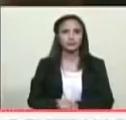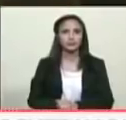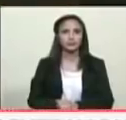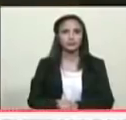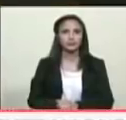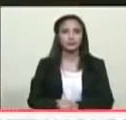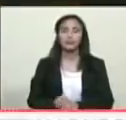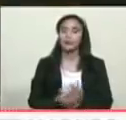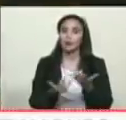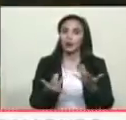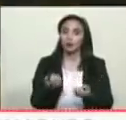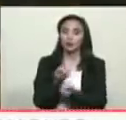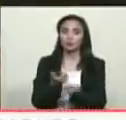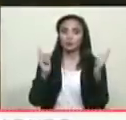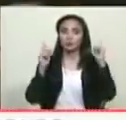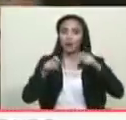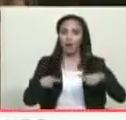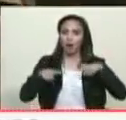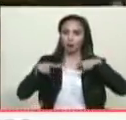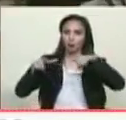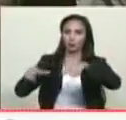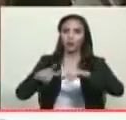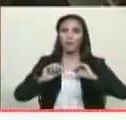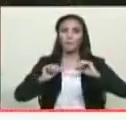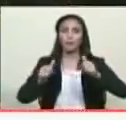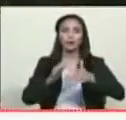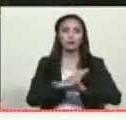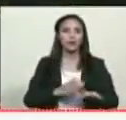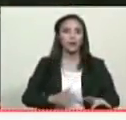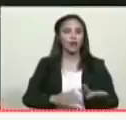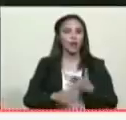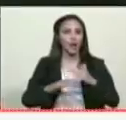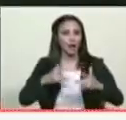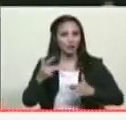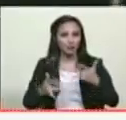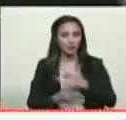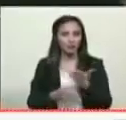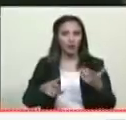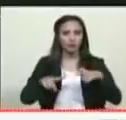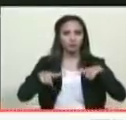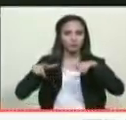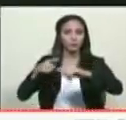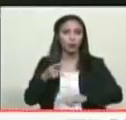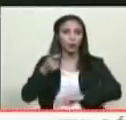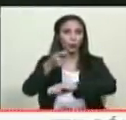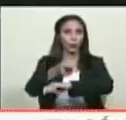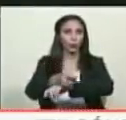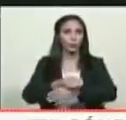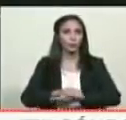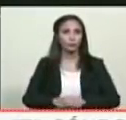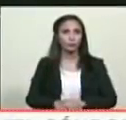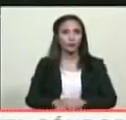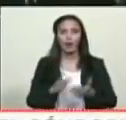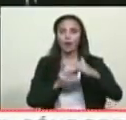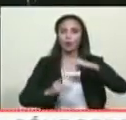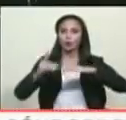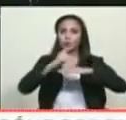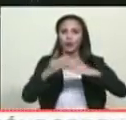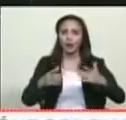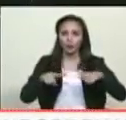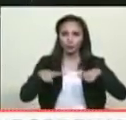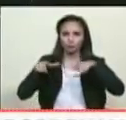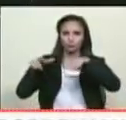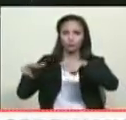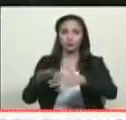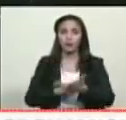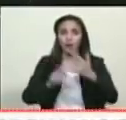solicitud de autorización de inicio de acto académico solemne de otorgamiento doctorado honoris causa